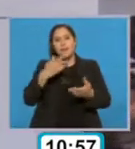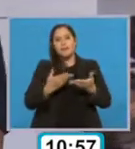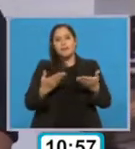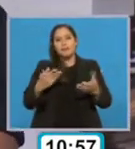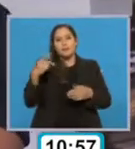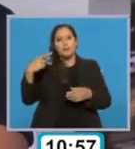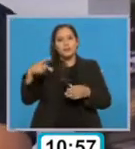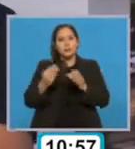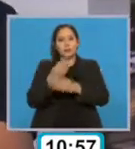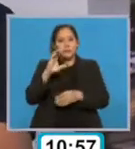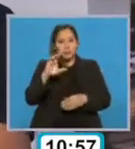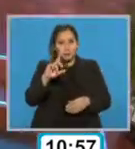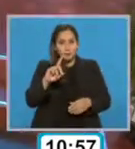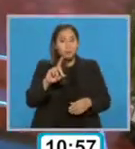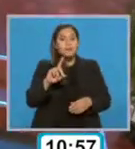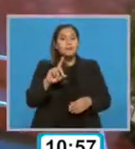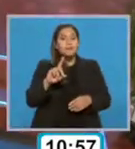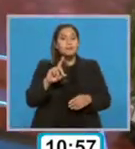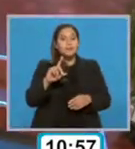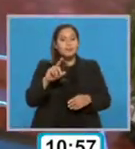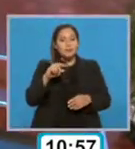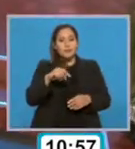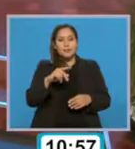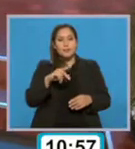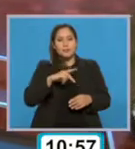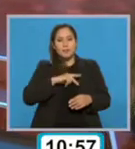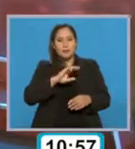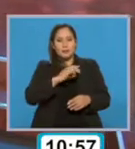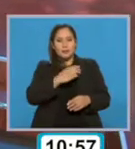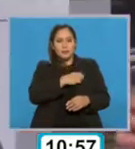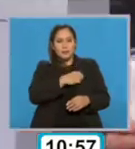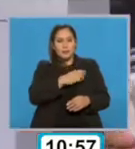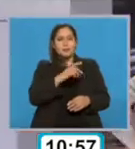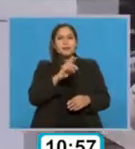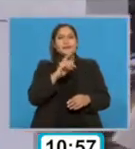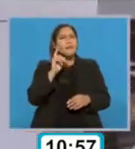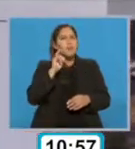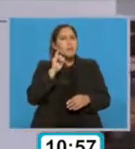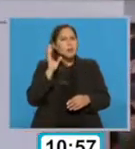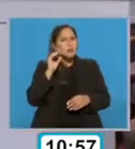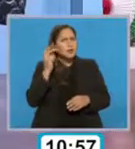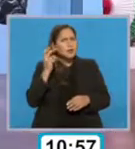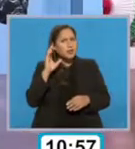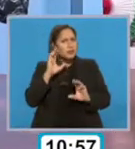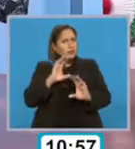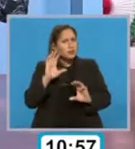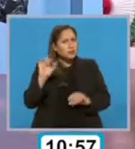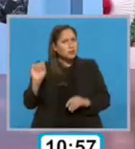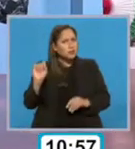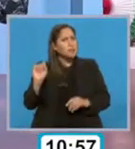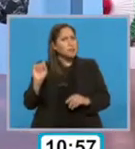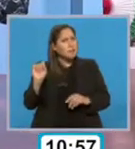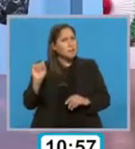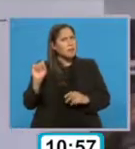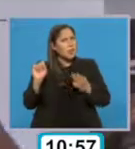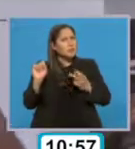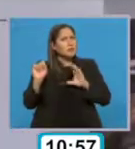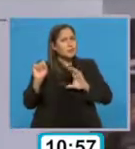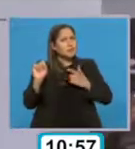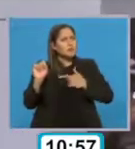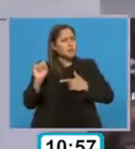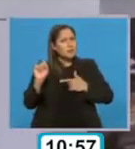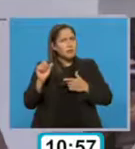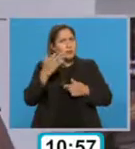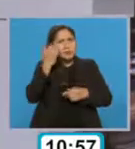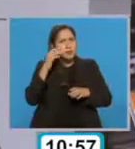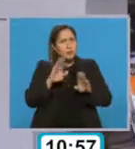de su nuevo disco. Ajá. Y aquí con mi manager de repente escuchamos esta canción y le dije, no sé, esta canción me encanta, no sé cómo